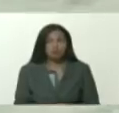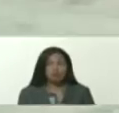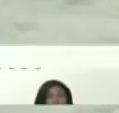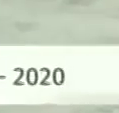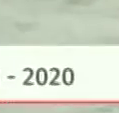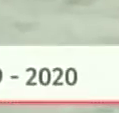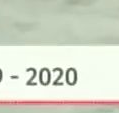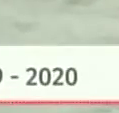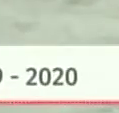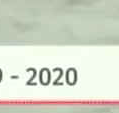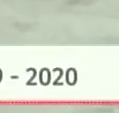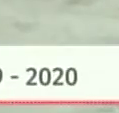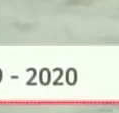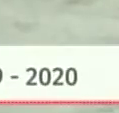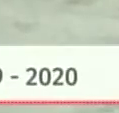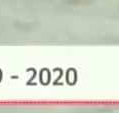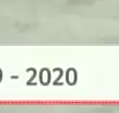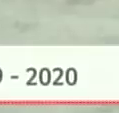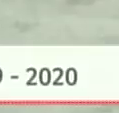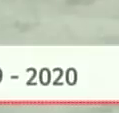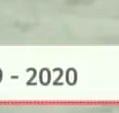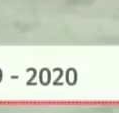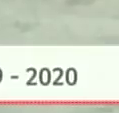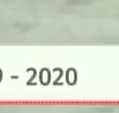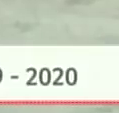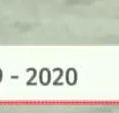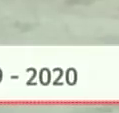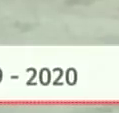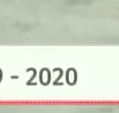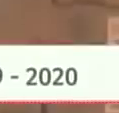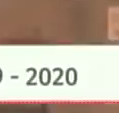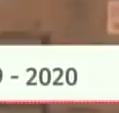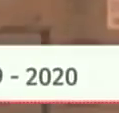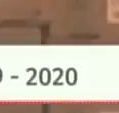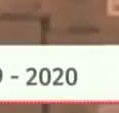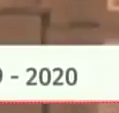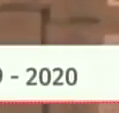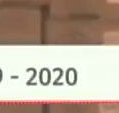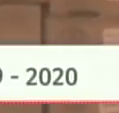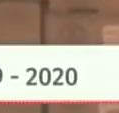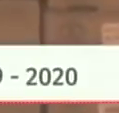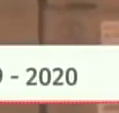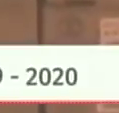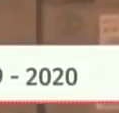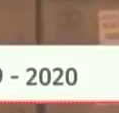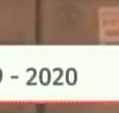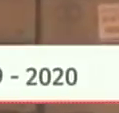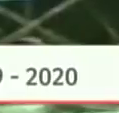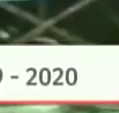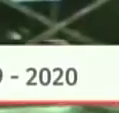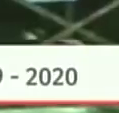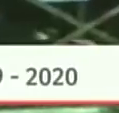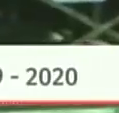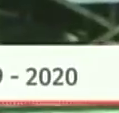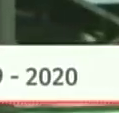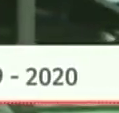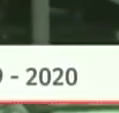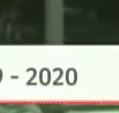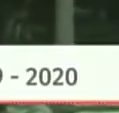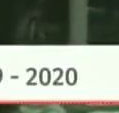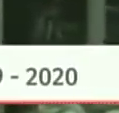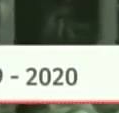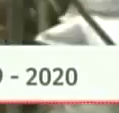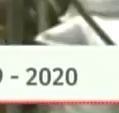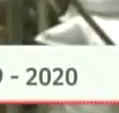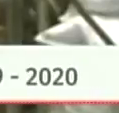alimentación escolar. Nos encontramos en nuestra hermana empresa Sealco, Centro de Almacenes Congelados, en su planta de división